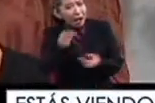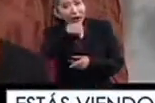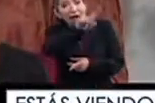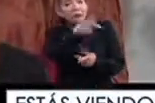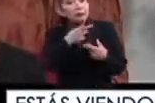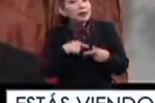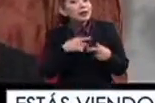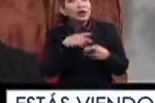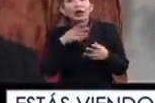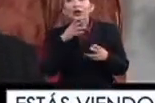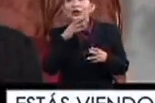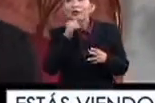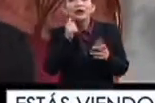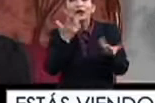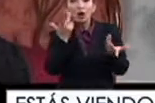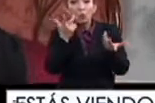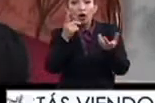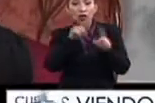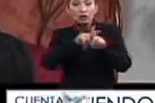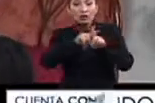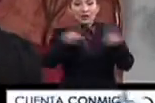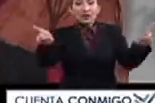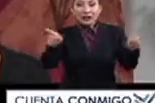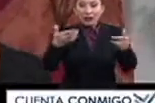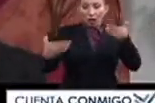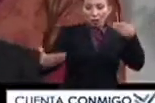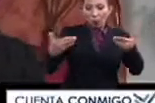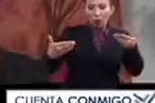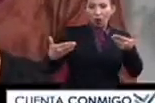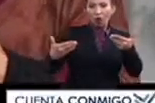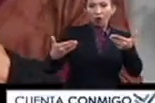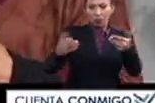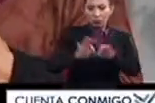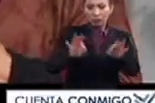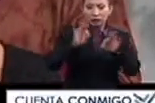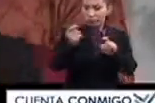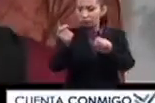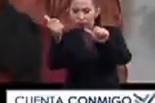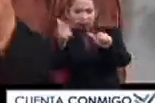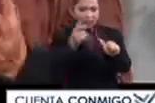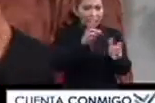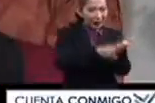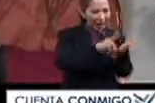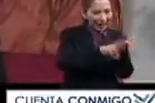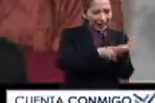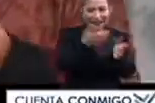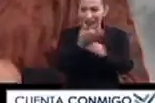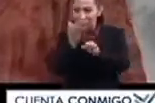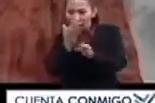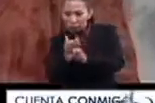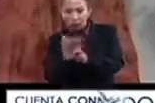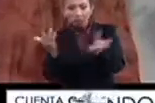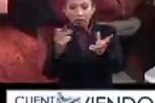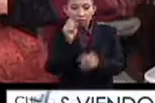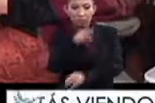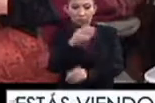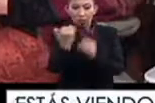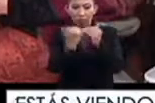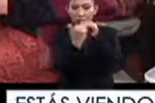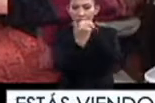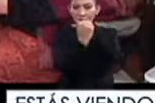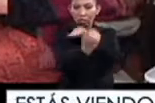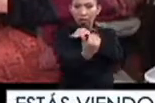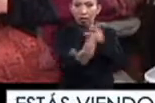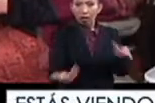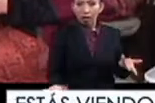puede establecer esa distancia que la ironía nos marca, que es fundamental. ¿Y qué está pasando? ¿Por qué está sucediendo eso? Es una tragedia